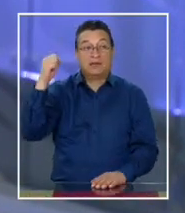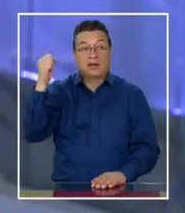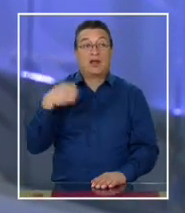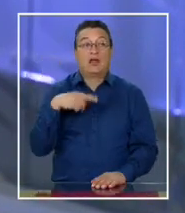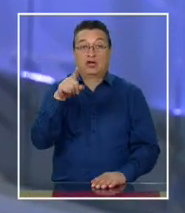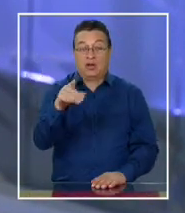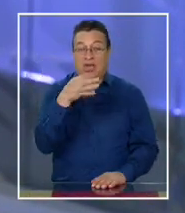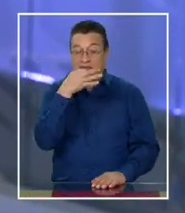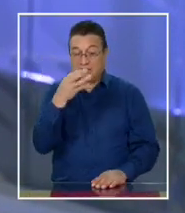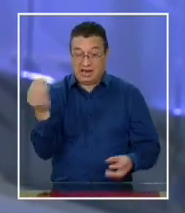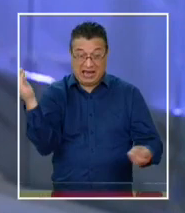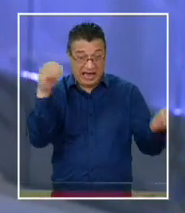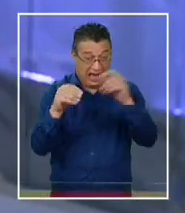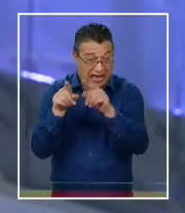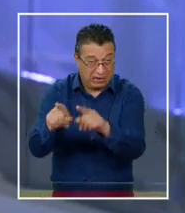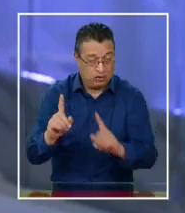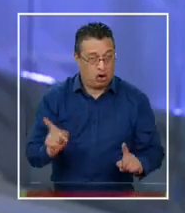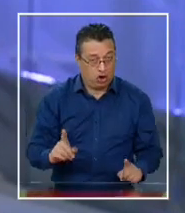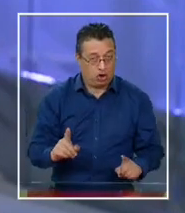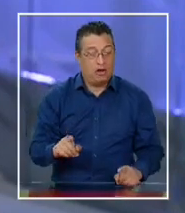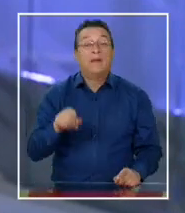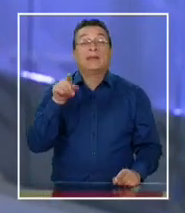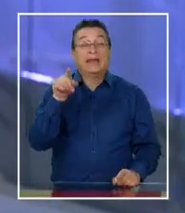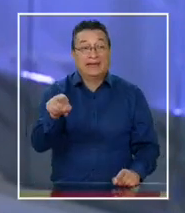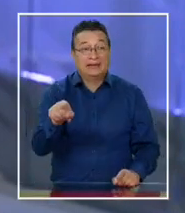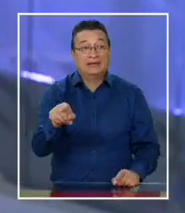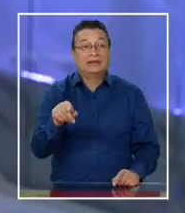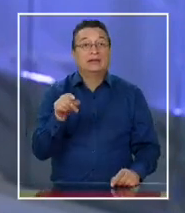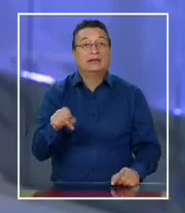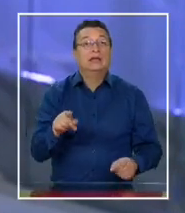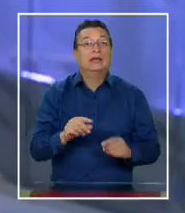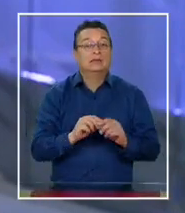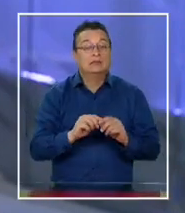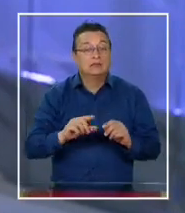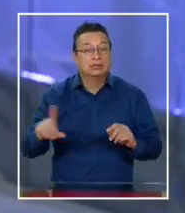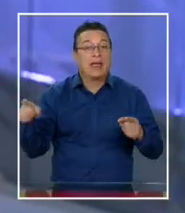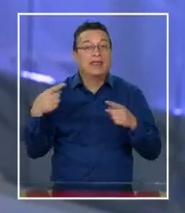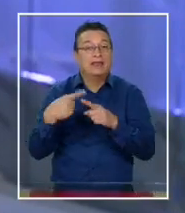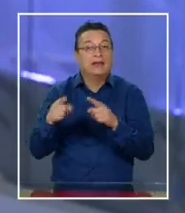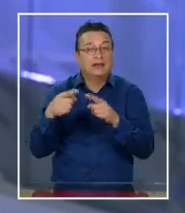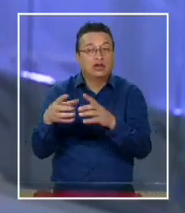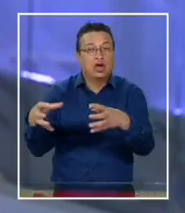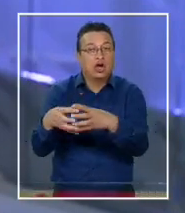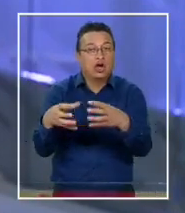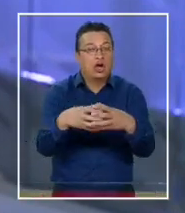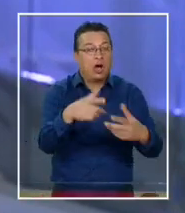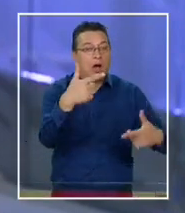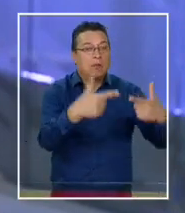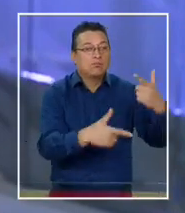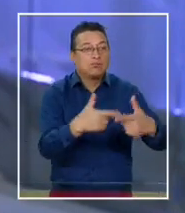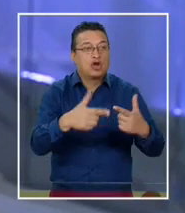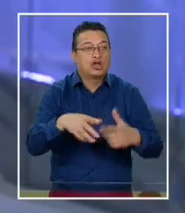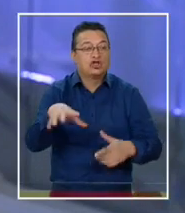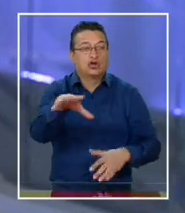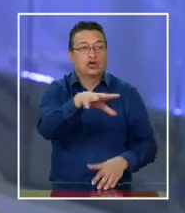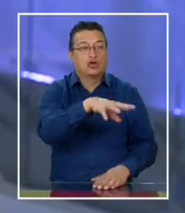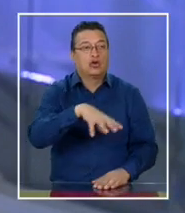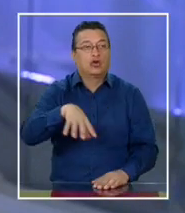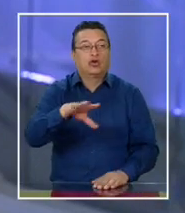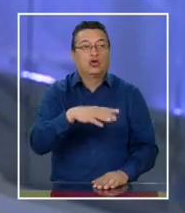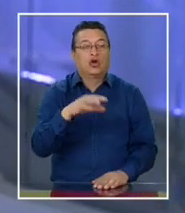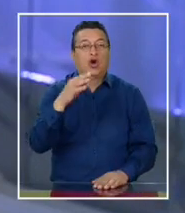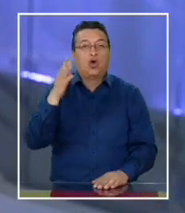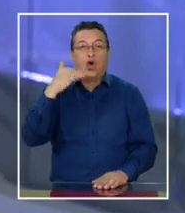esto lo armó el presidente Piñera lo que dije Es que aquí Se generó en distintos sectores políticos el sector de